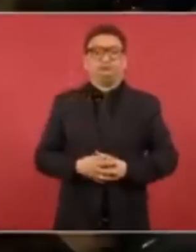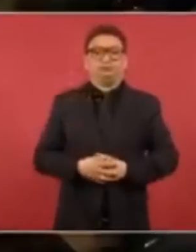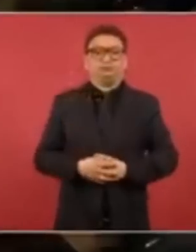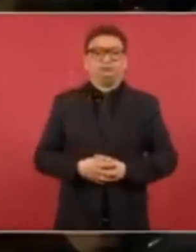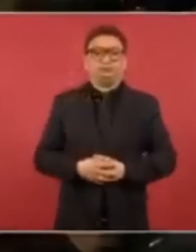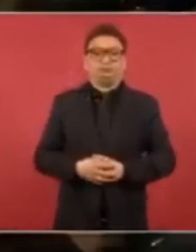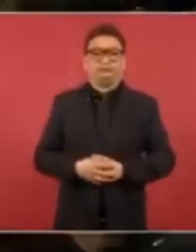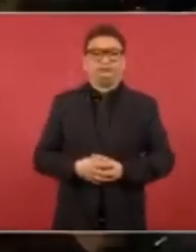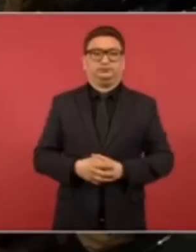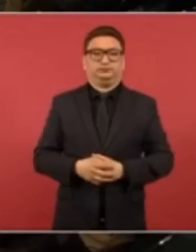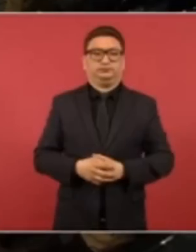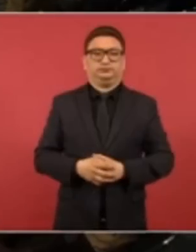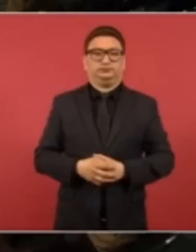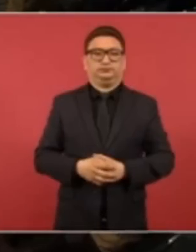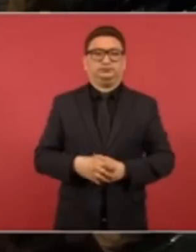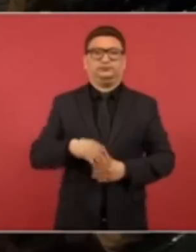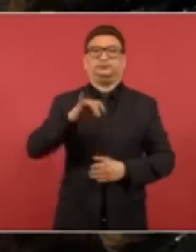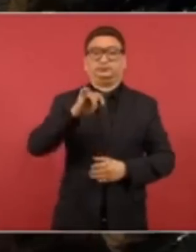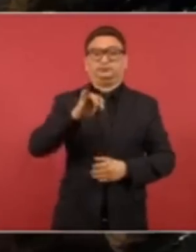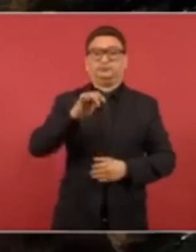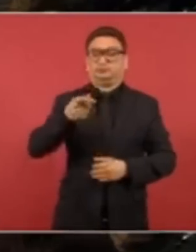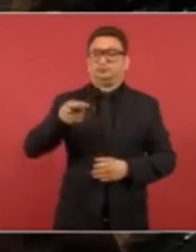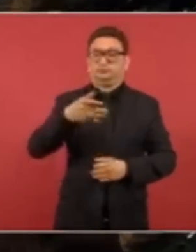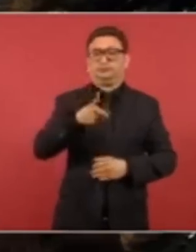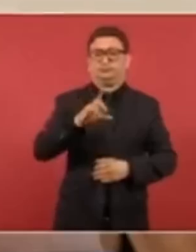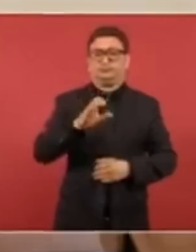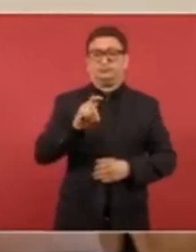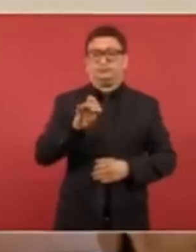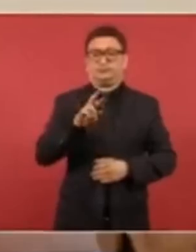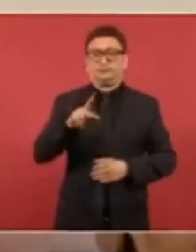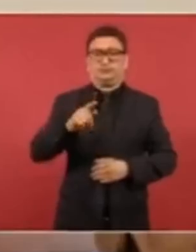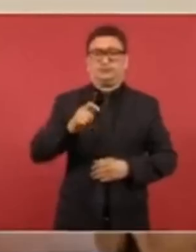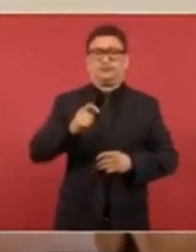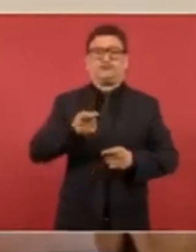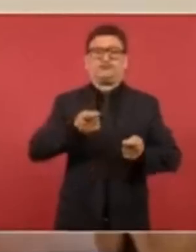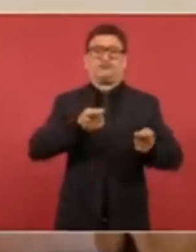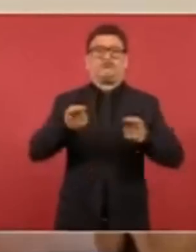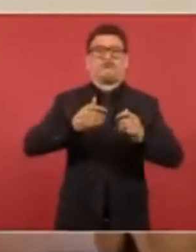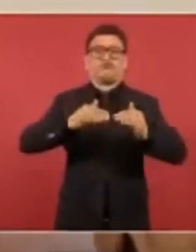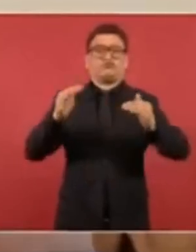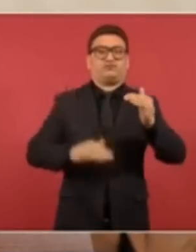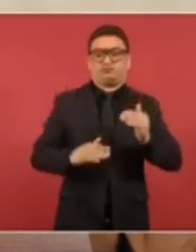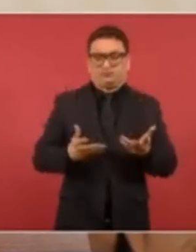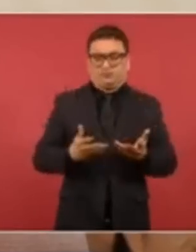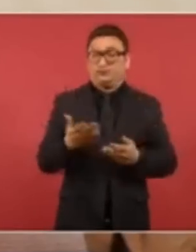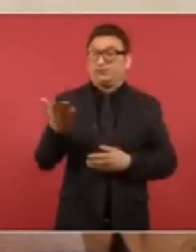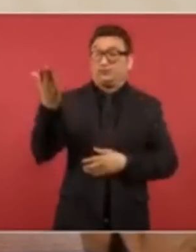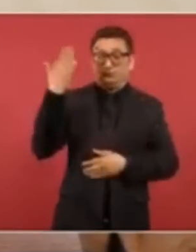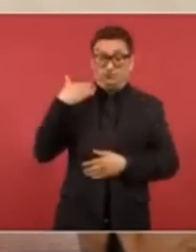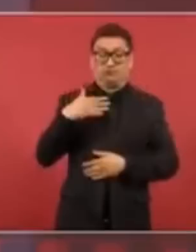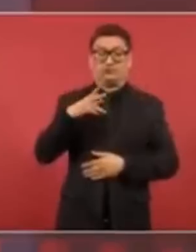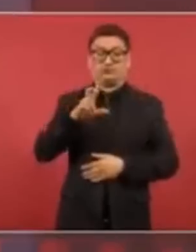Vamos a ir a la conferencia hoy, 1 de marzo. Hoy el presidente habla del